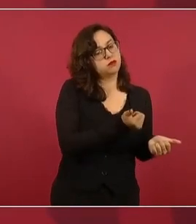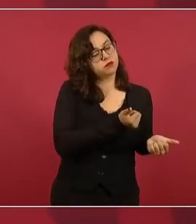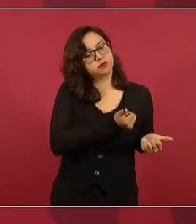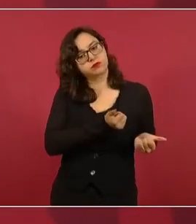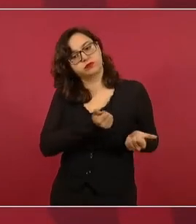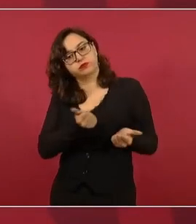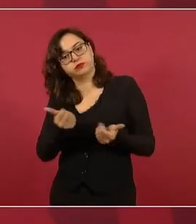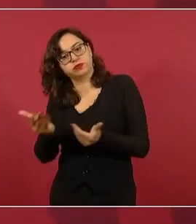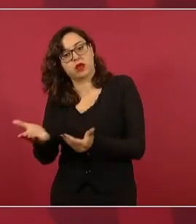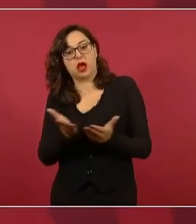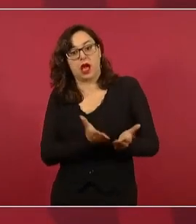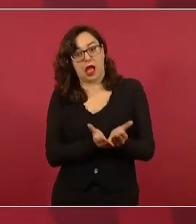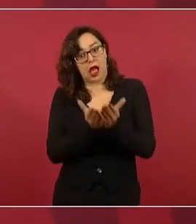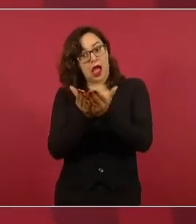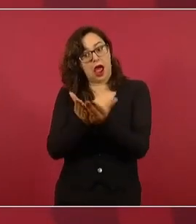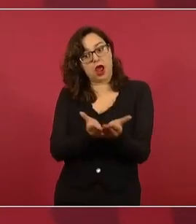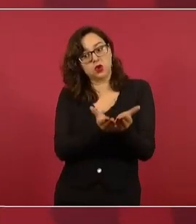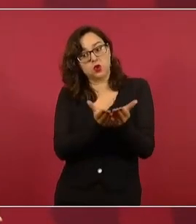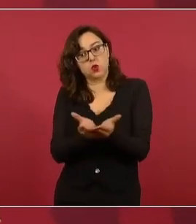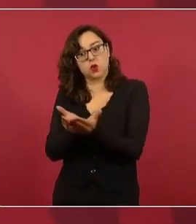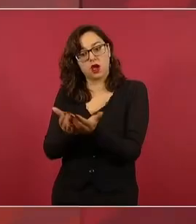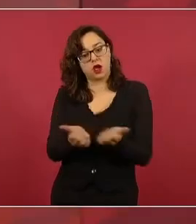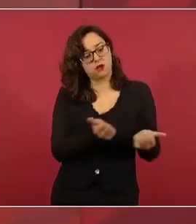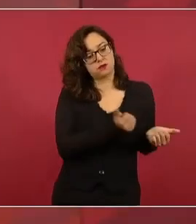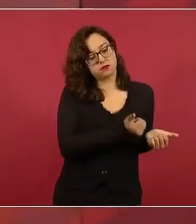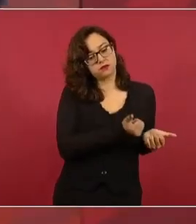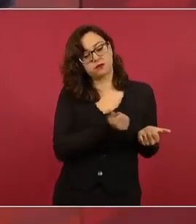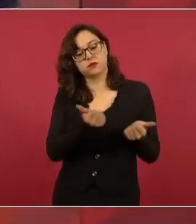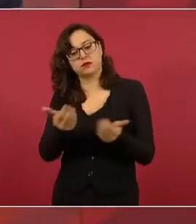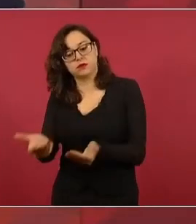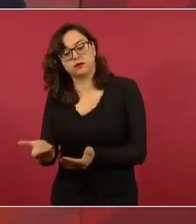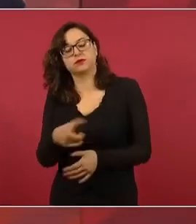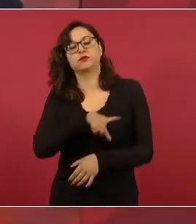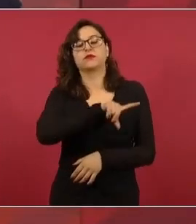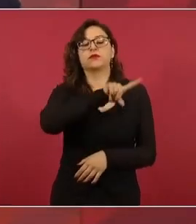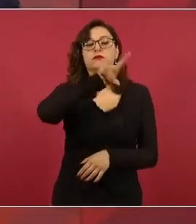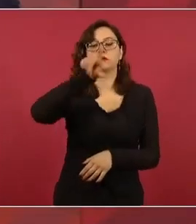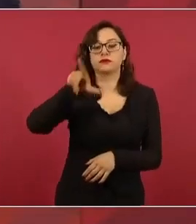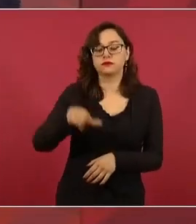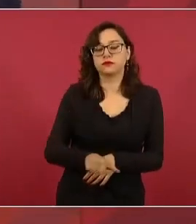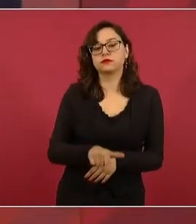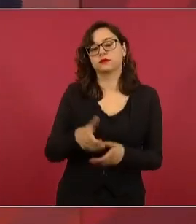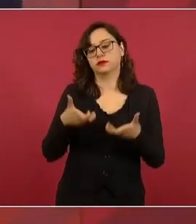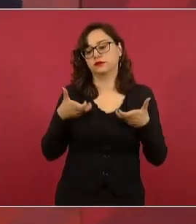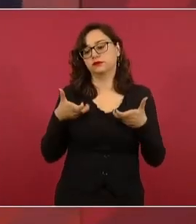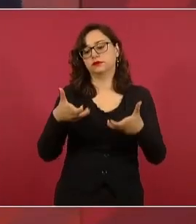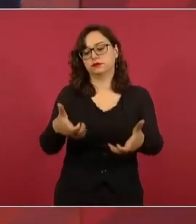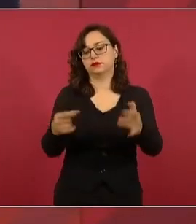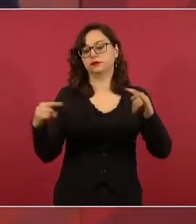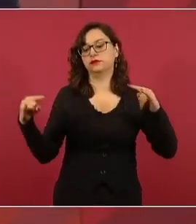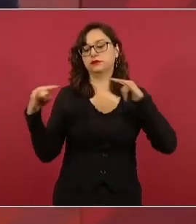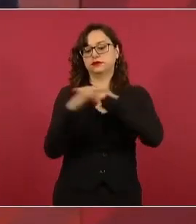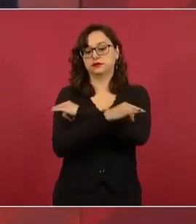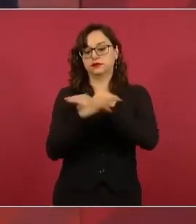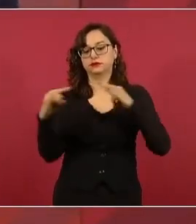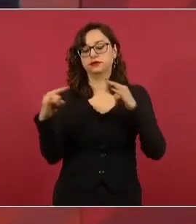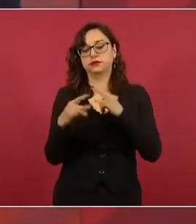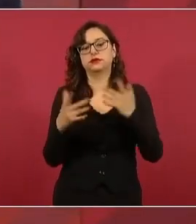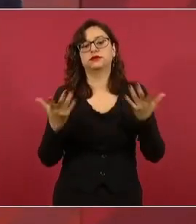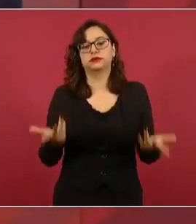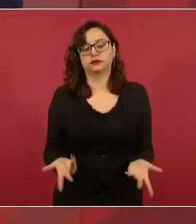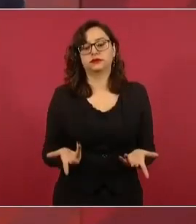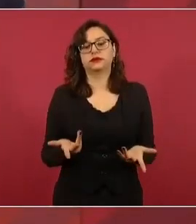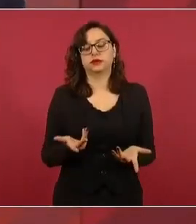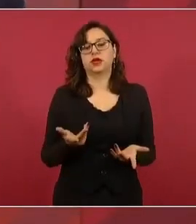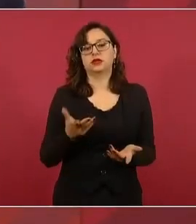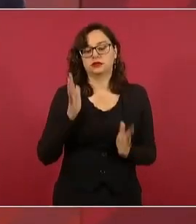Pasó el tiempo y ya con la carretera pues se llevaban los cerdos de Michoacán, del centro